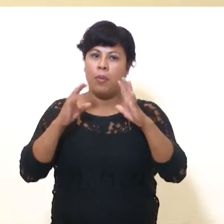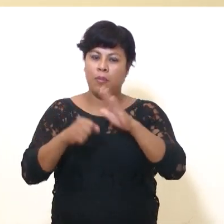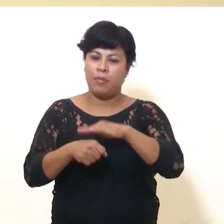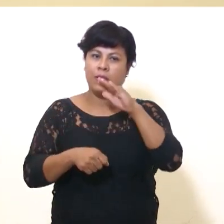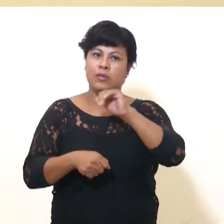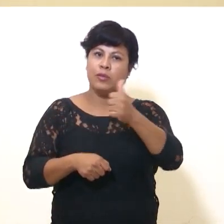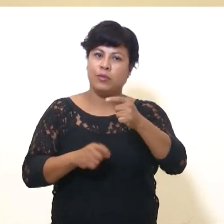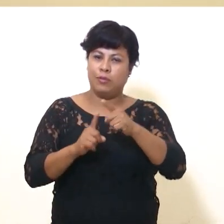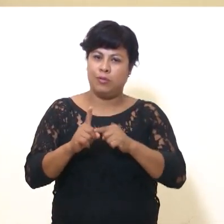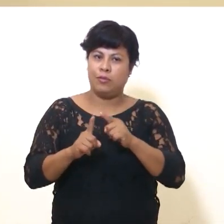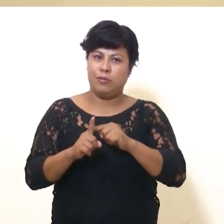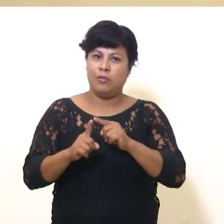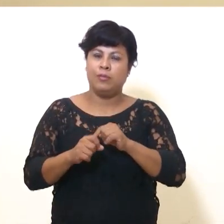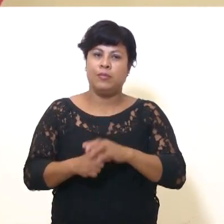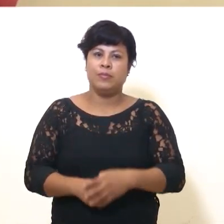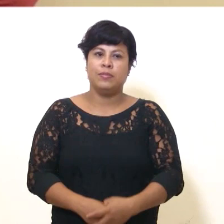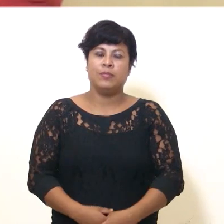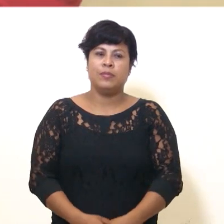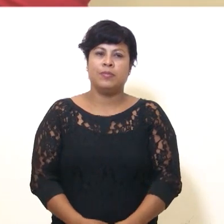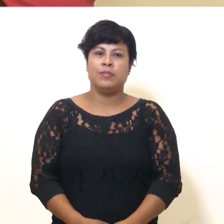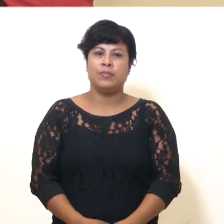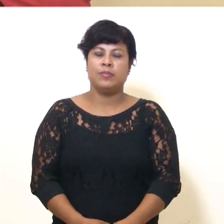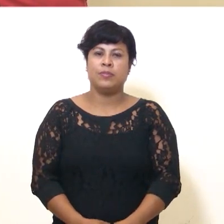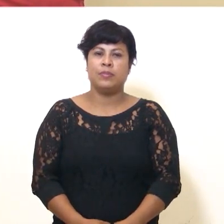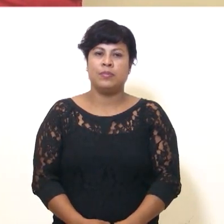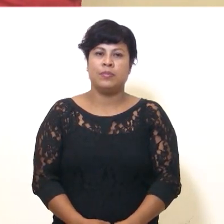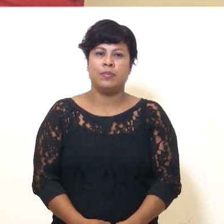Aquí tenemos un globo más.